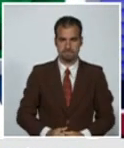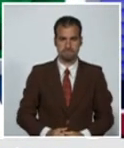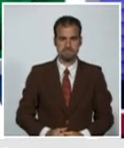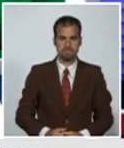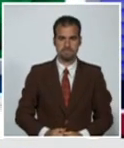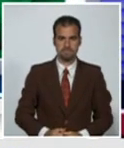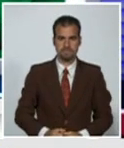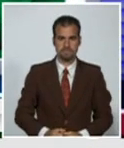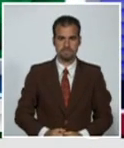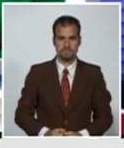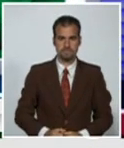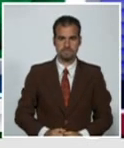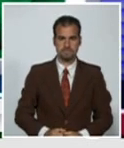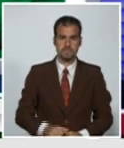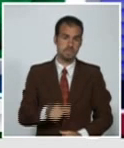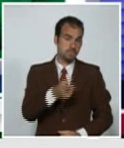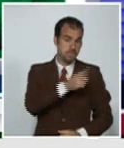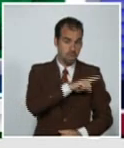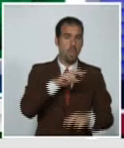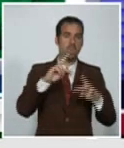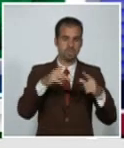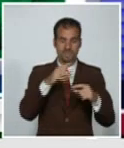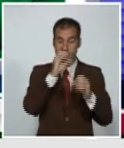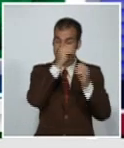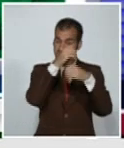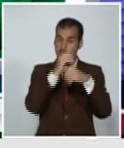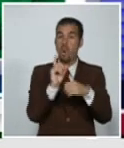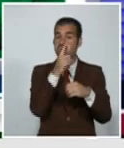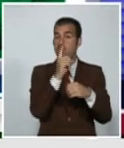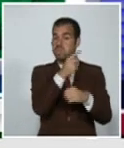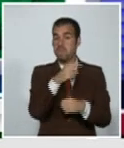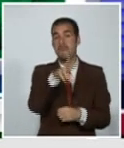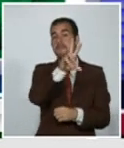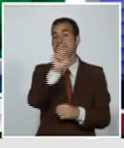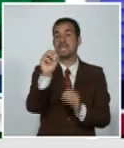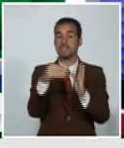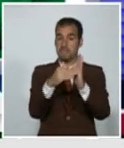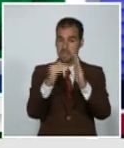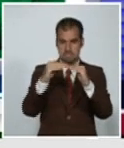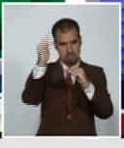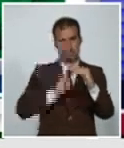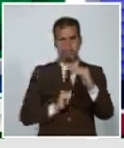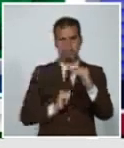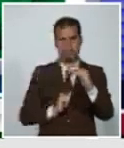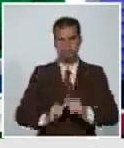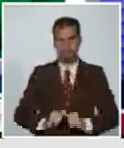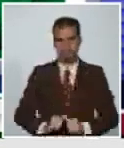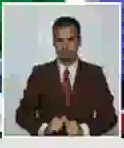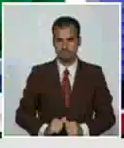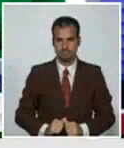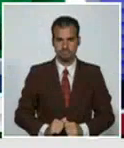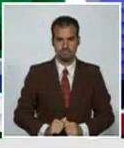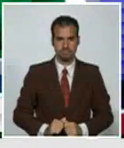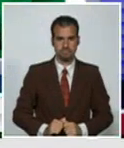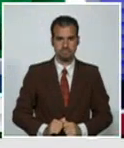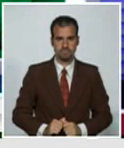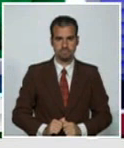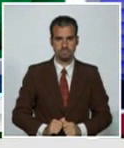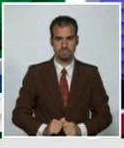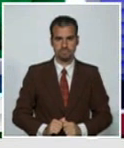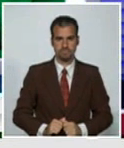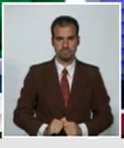se procesan más de 20.000 muestras para el diagnóstico de la COVID-19. Estamos hablando